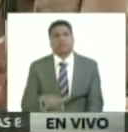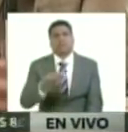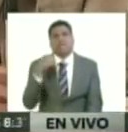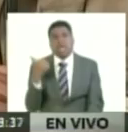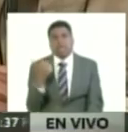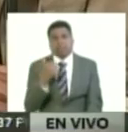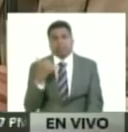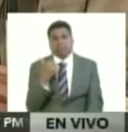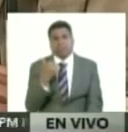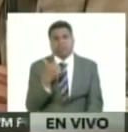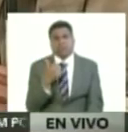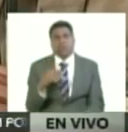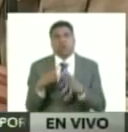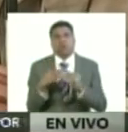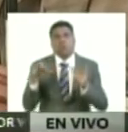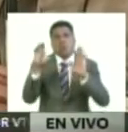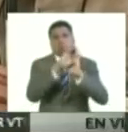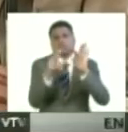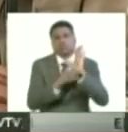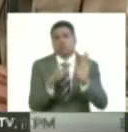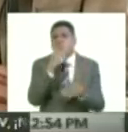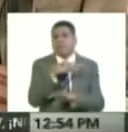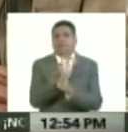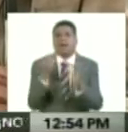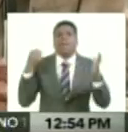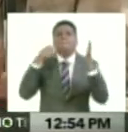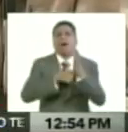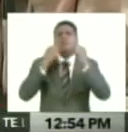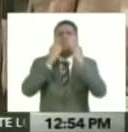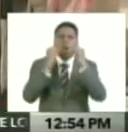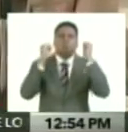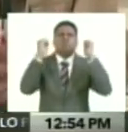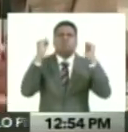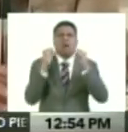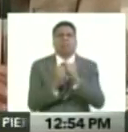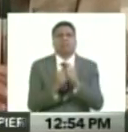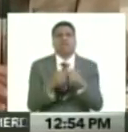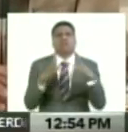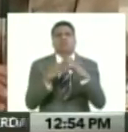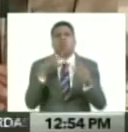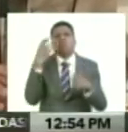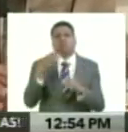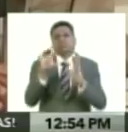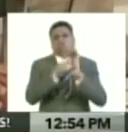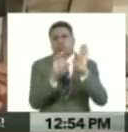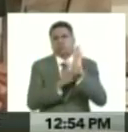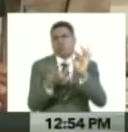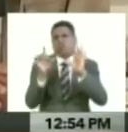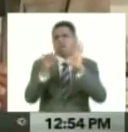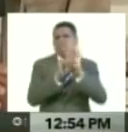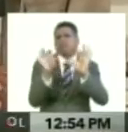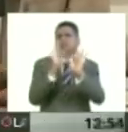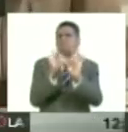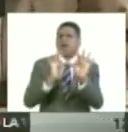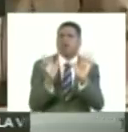recurrir a la inconstitucionalidad, a la violencia, al desacato permanente. Es